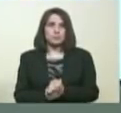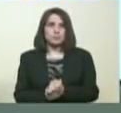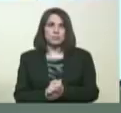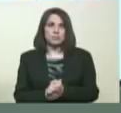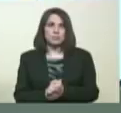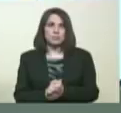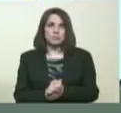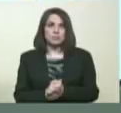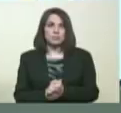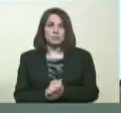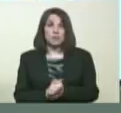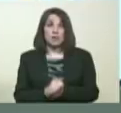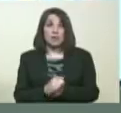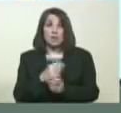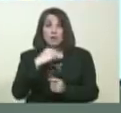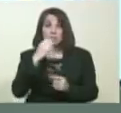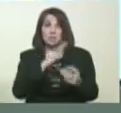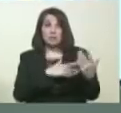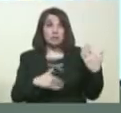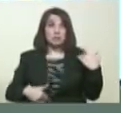decía el vicepresidente ejecutivo,